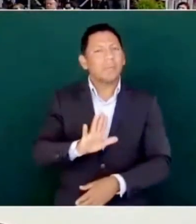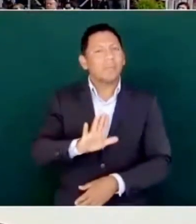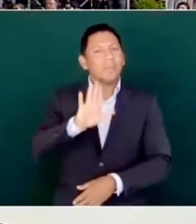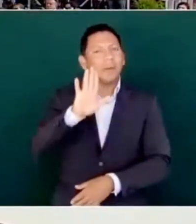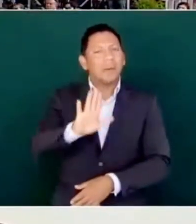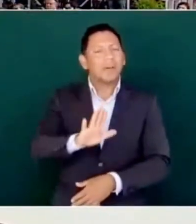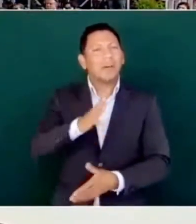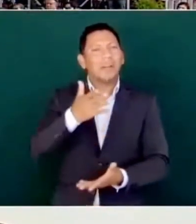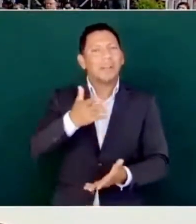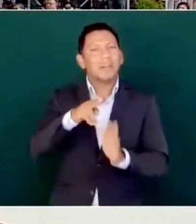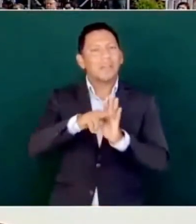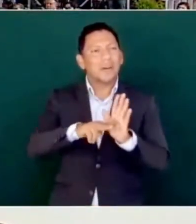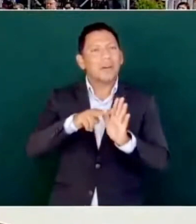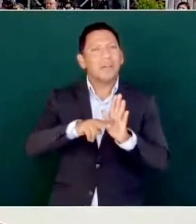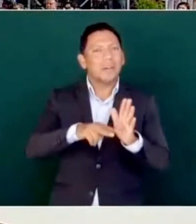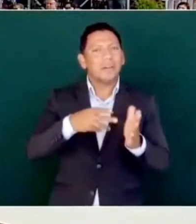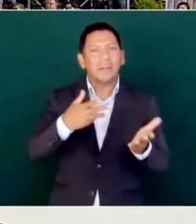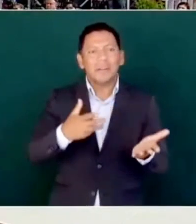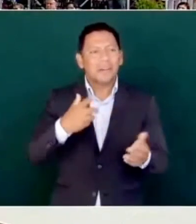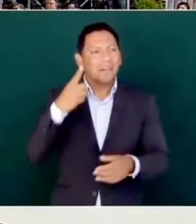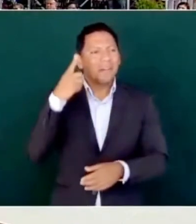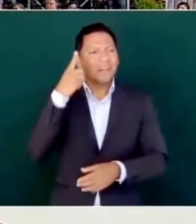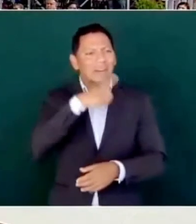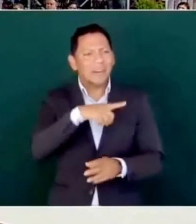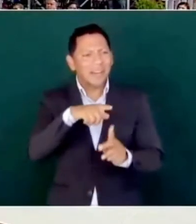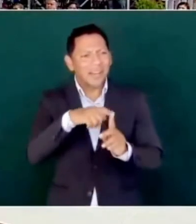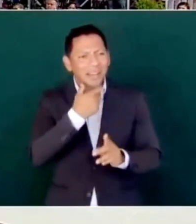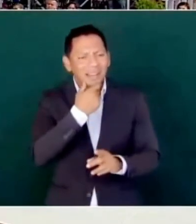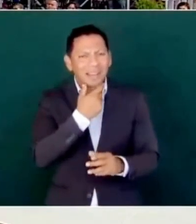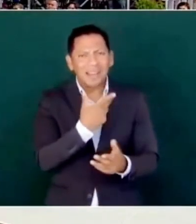es una tragicomedia.